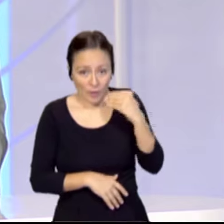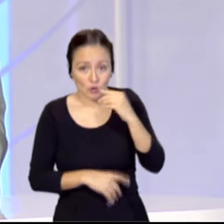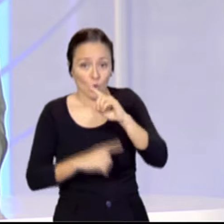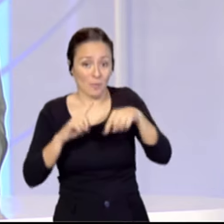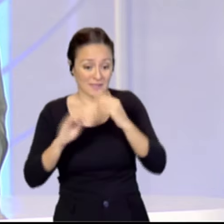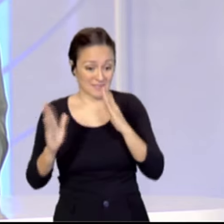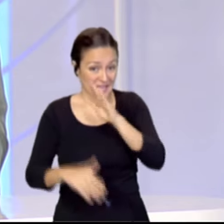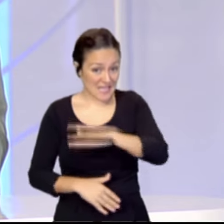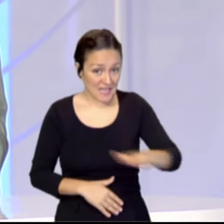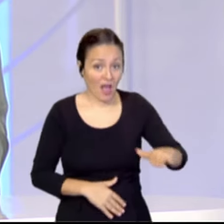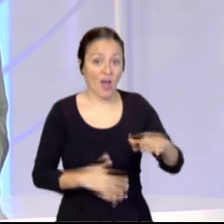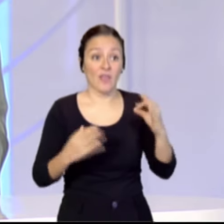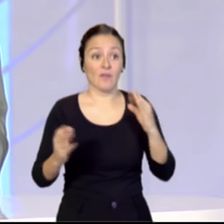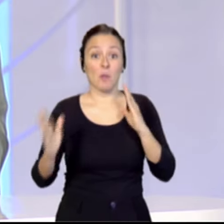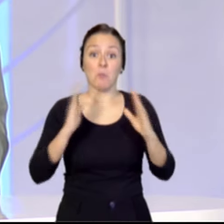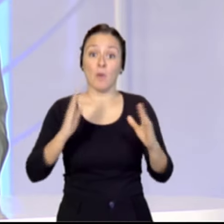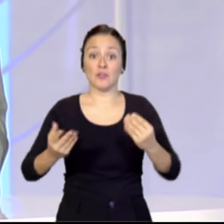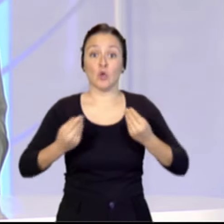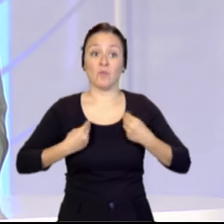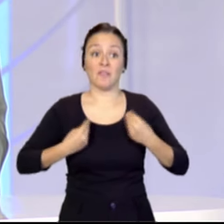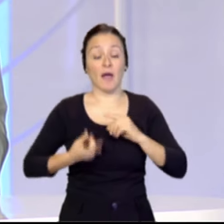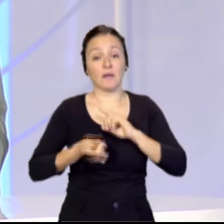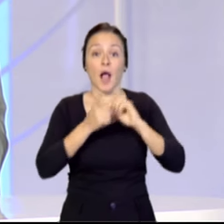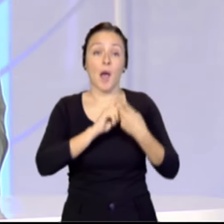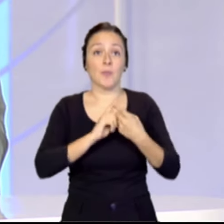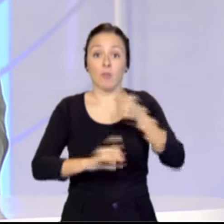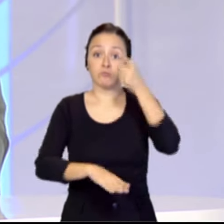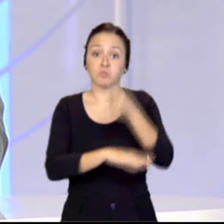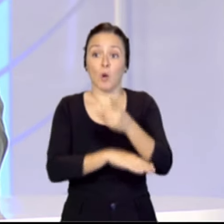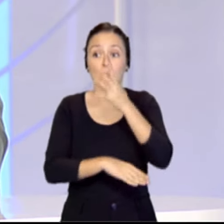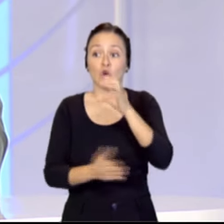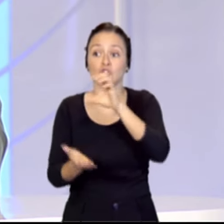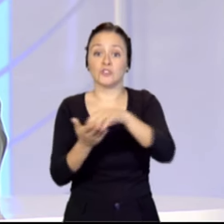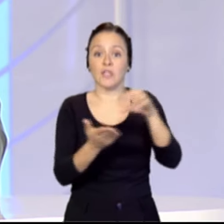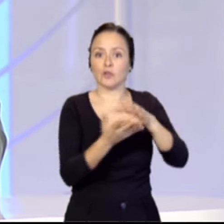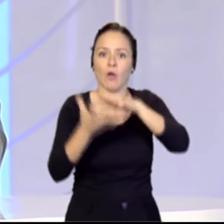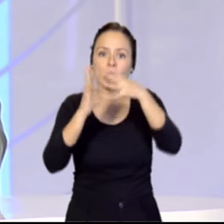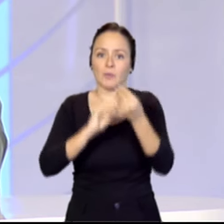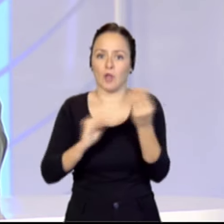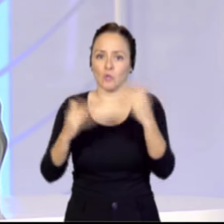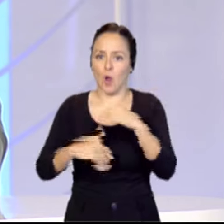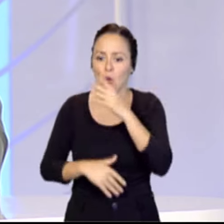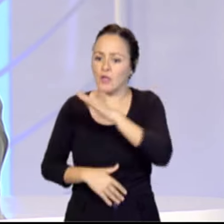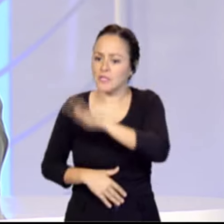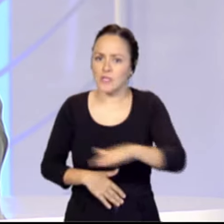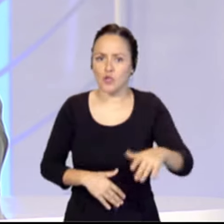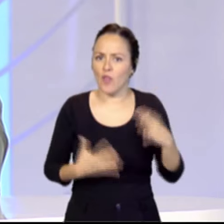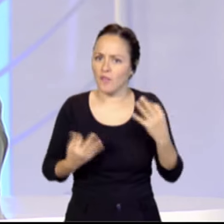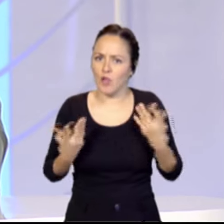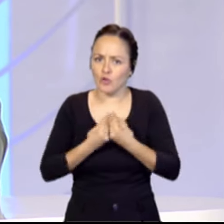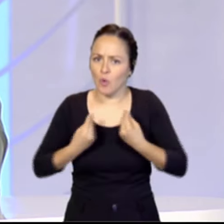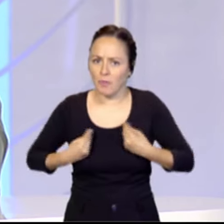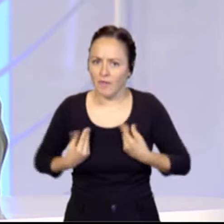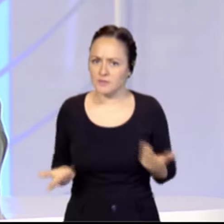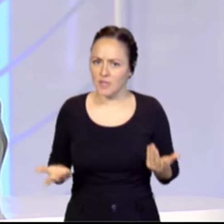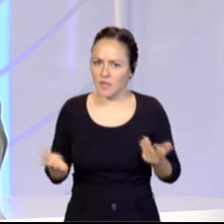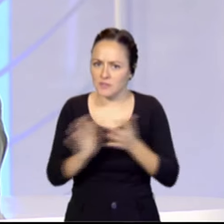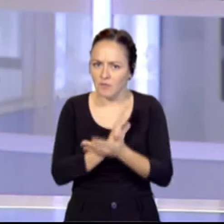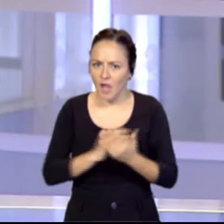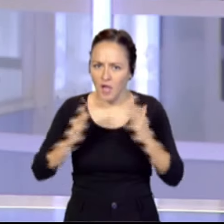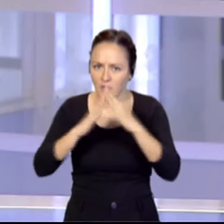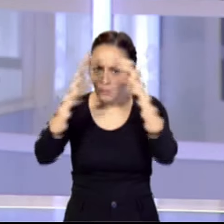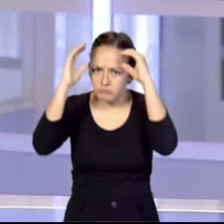cambiarlas por mal acondicionamiento de los centros escolares porque los chicos tienen que convivir un chico no puede permanecer en su